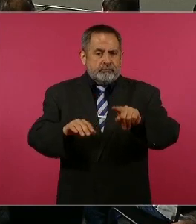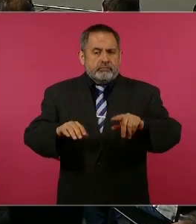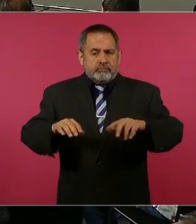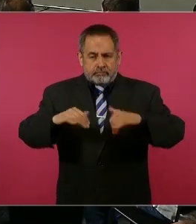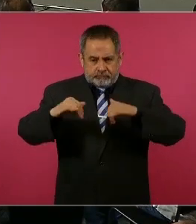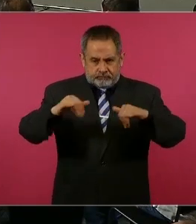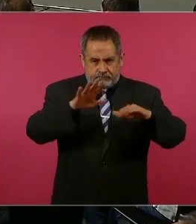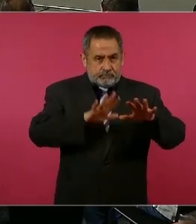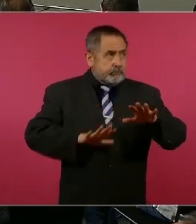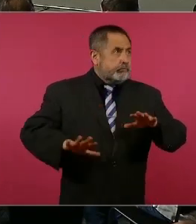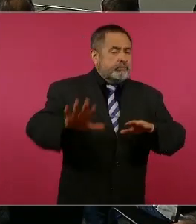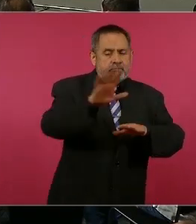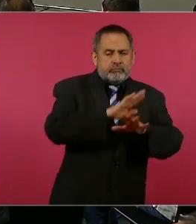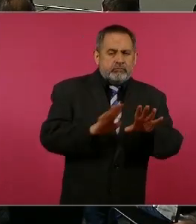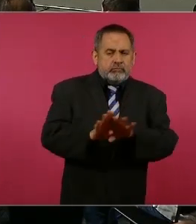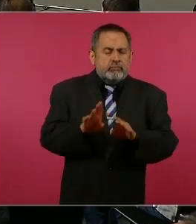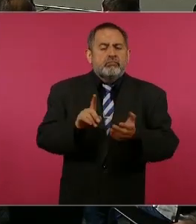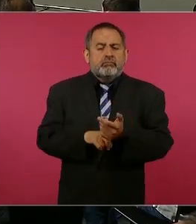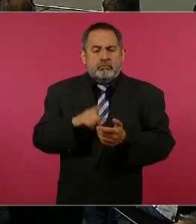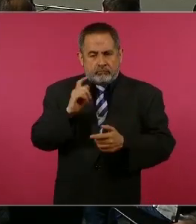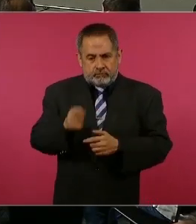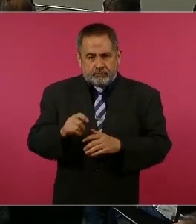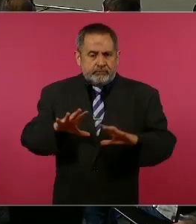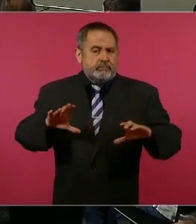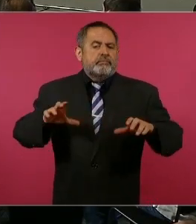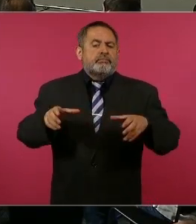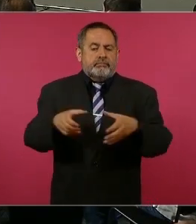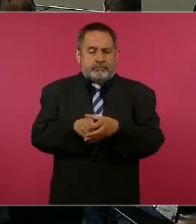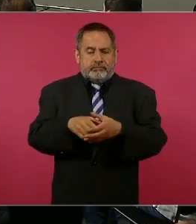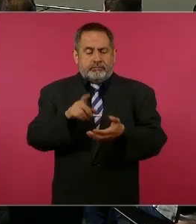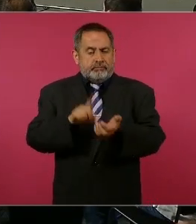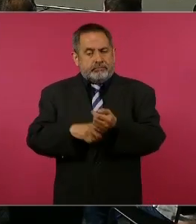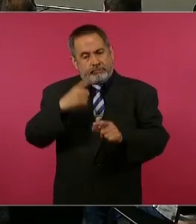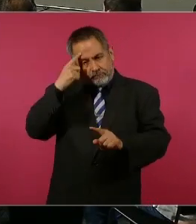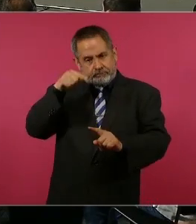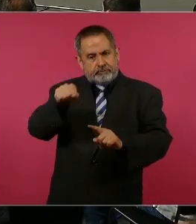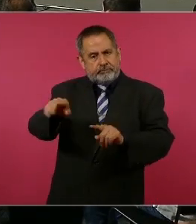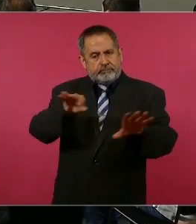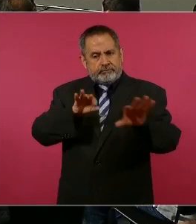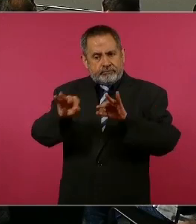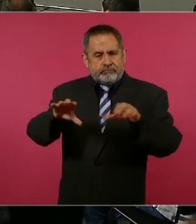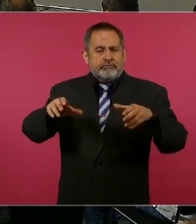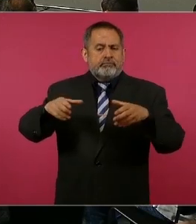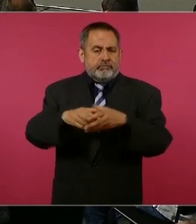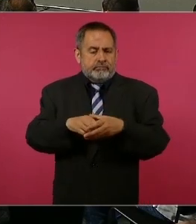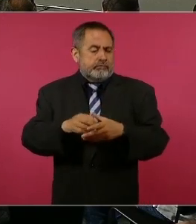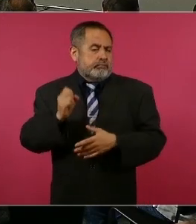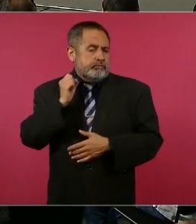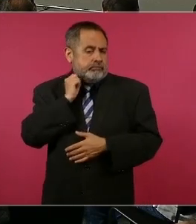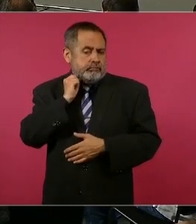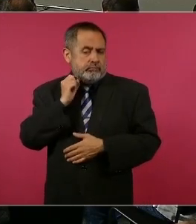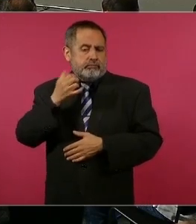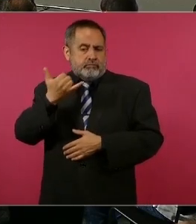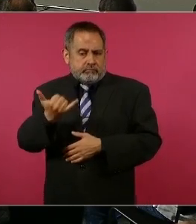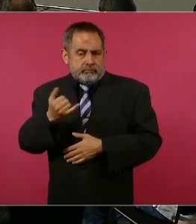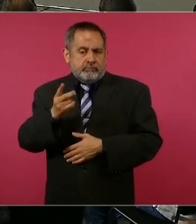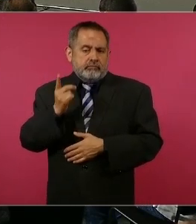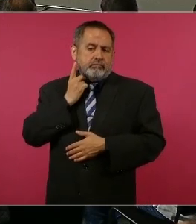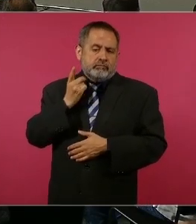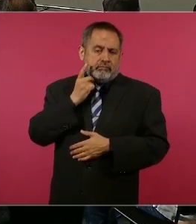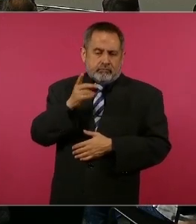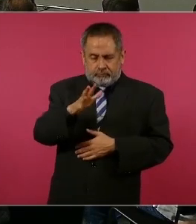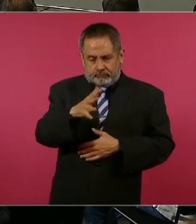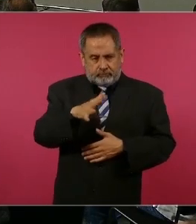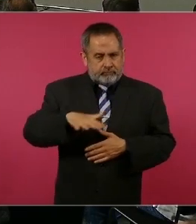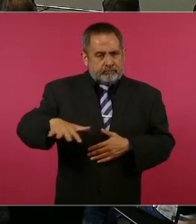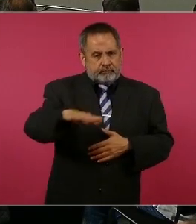mapa de la integración del Congreso, del Senado y la Cámara de Diputados.